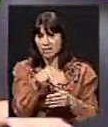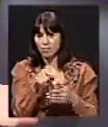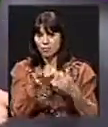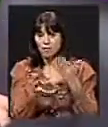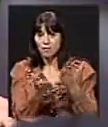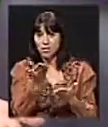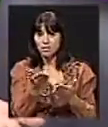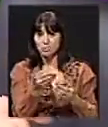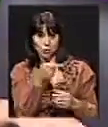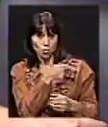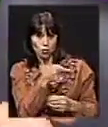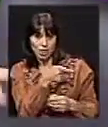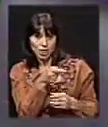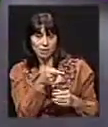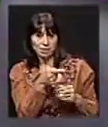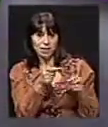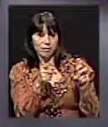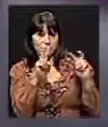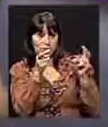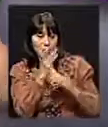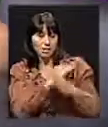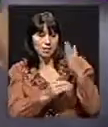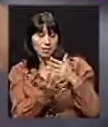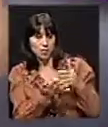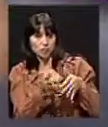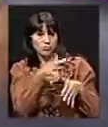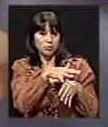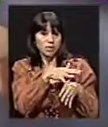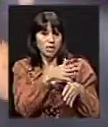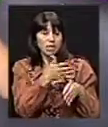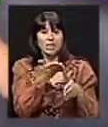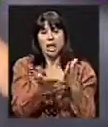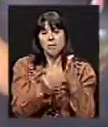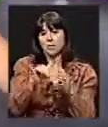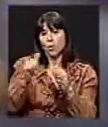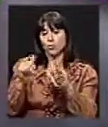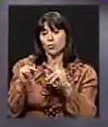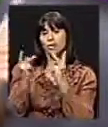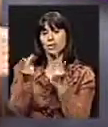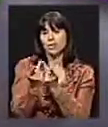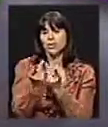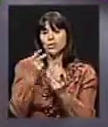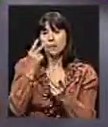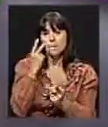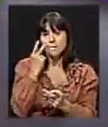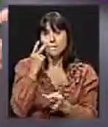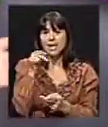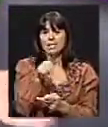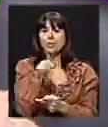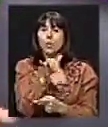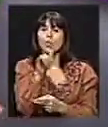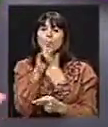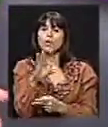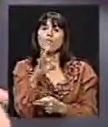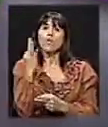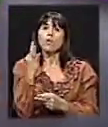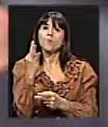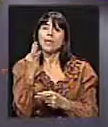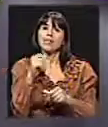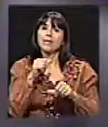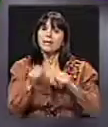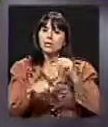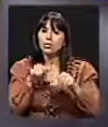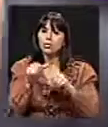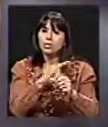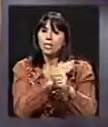la prioridad de ustedes el tema de discapacidad, consideren como una forma de, ¿verdad?, de hacer lucha de poder?